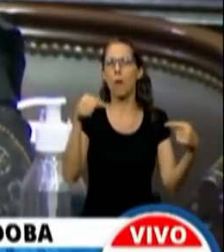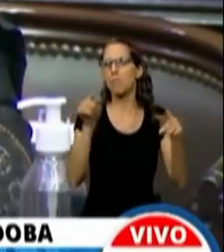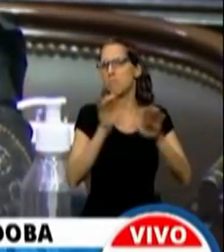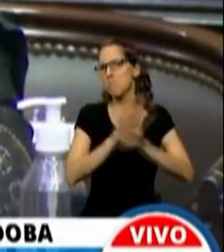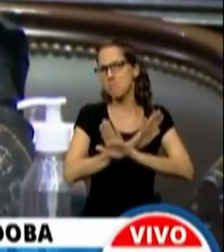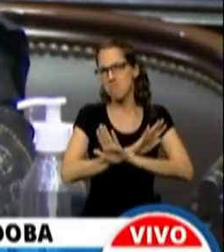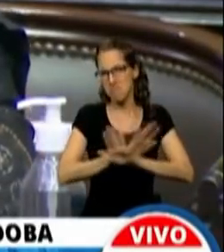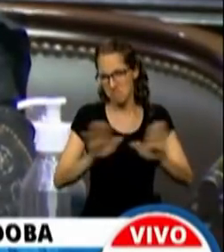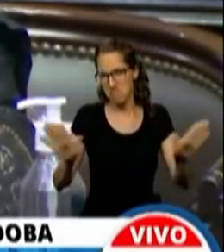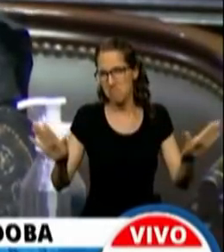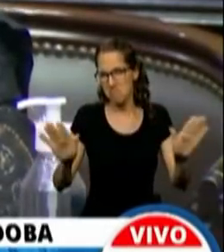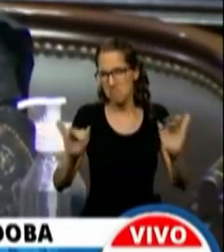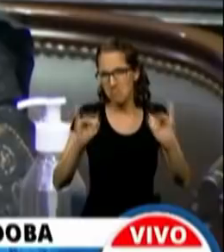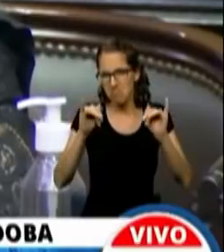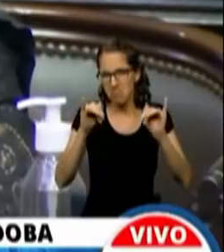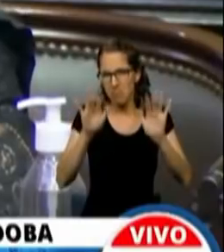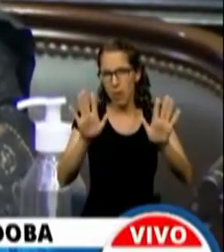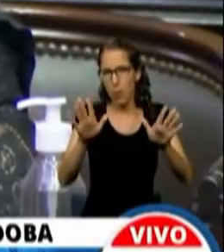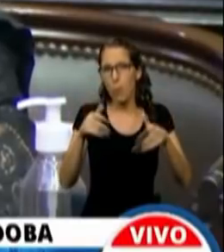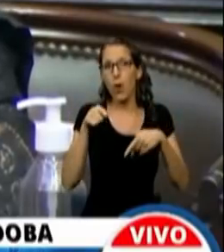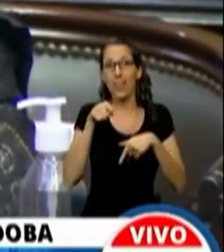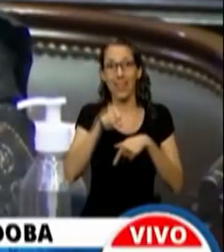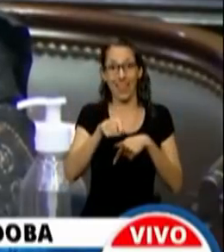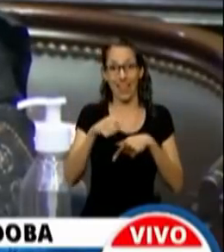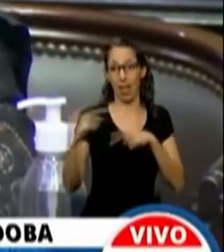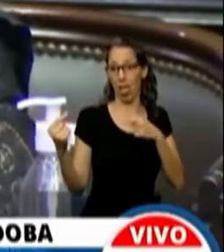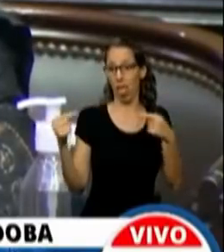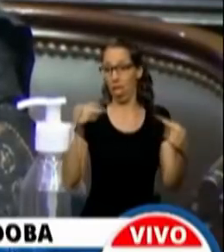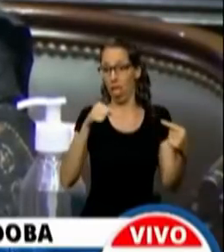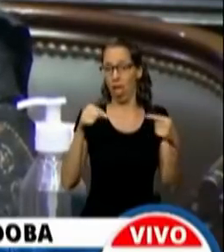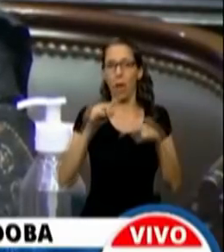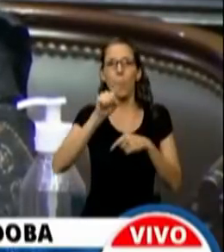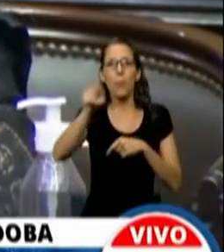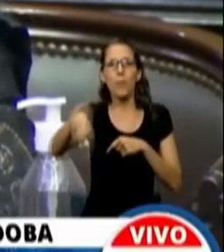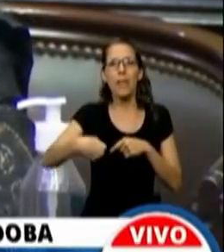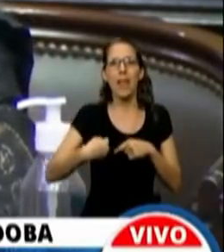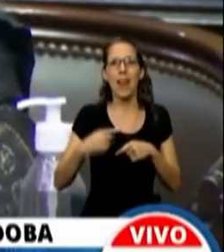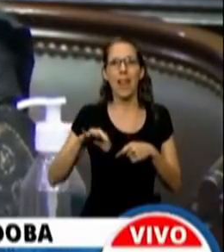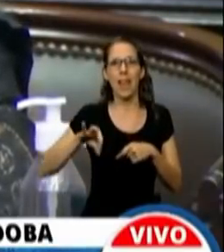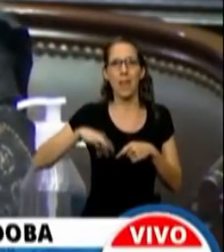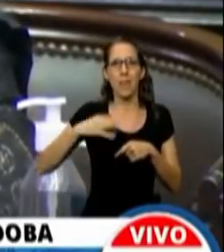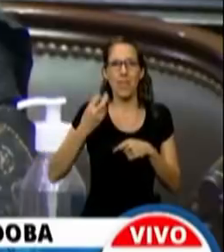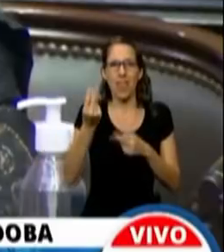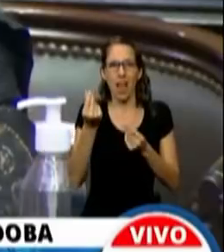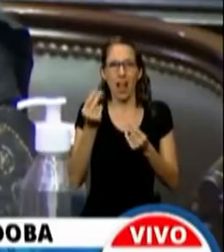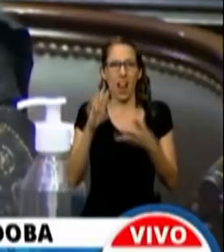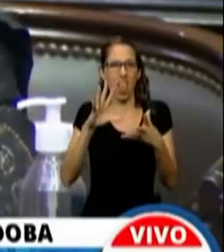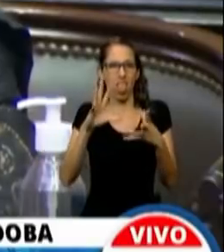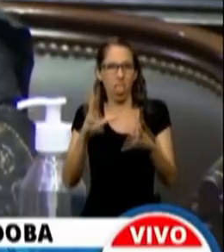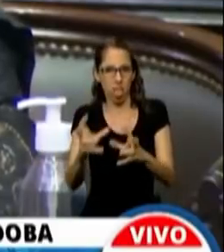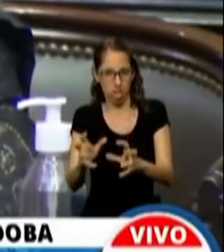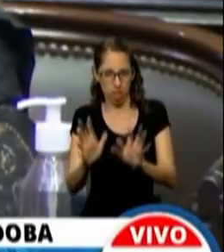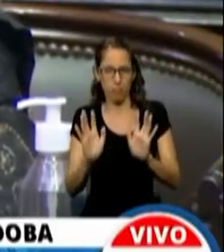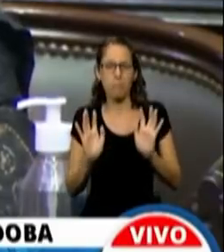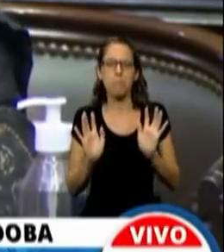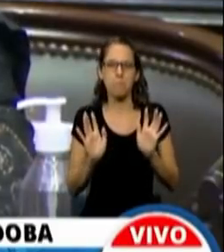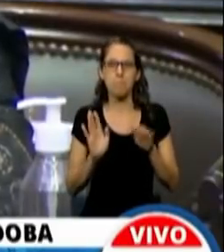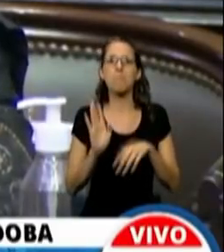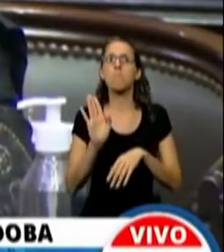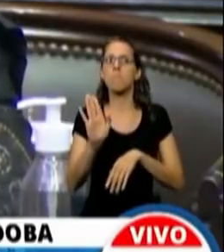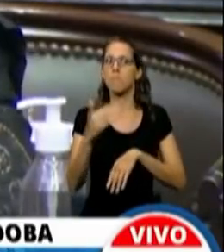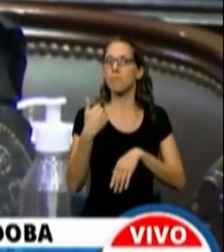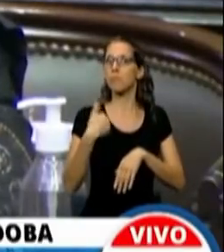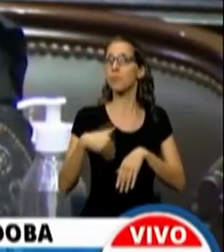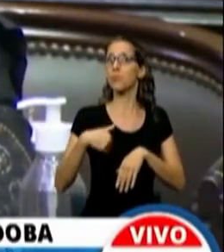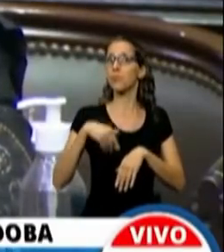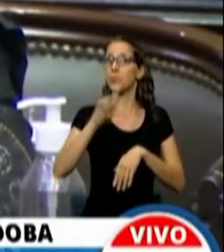bueno, quería comentar los hechos, más allá que no pretenden ser ninguna justificación ni ninguna excusa,